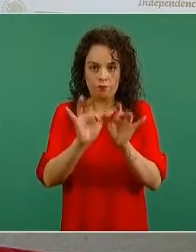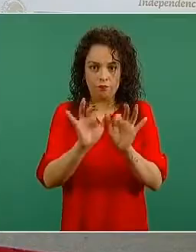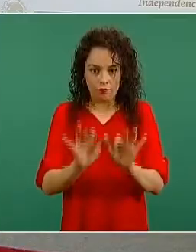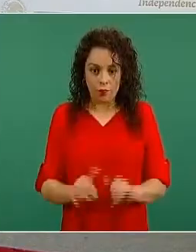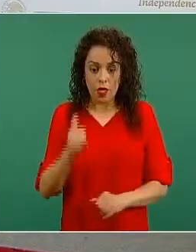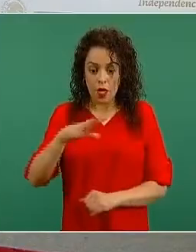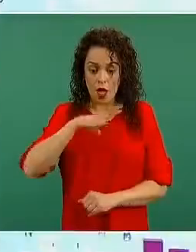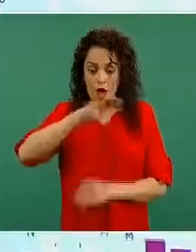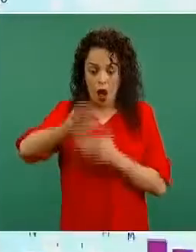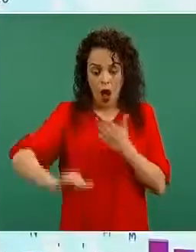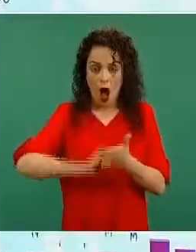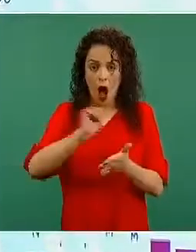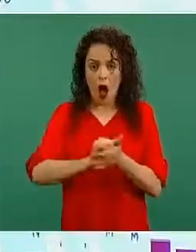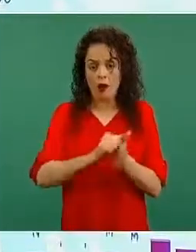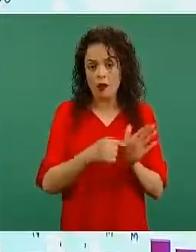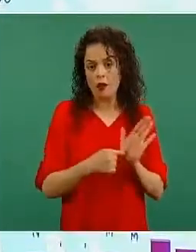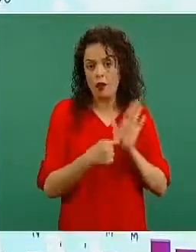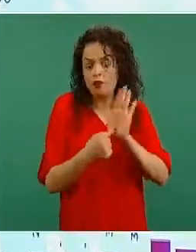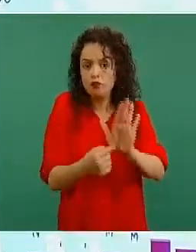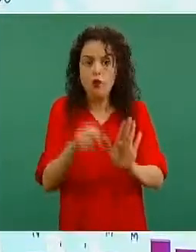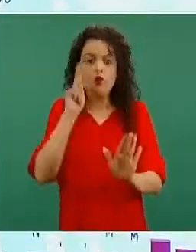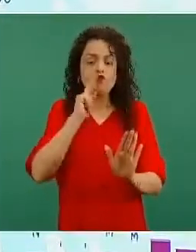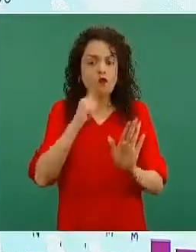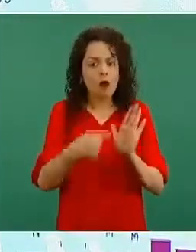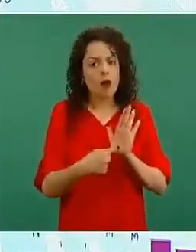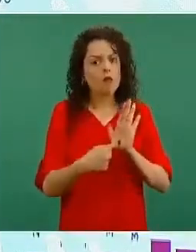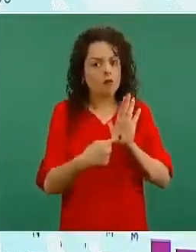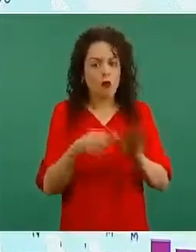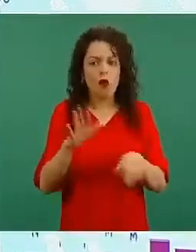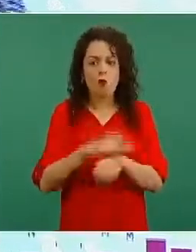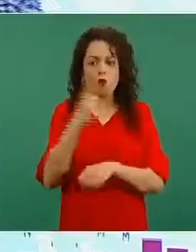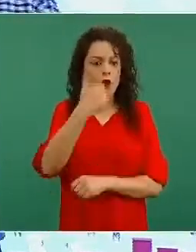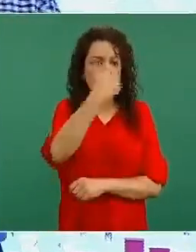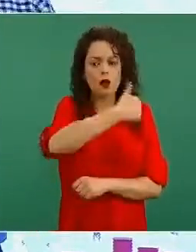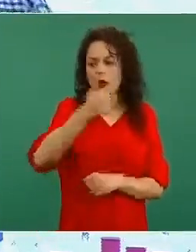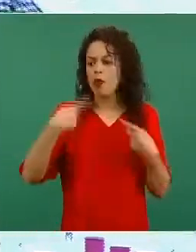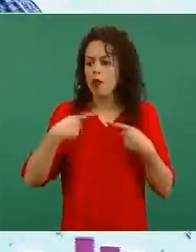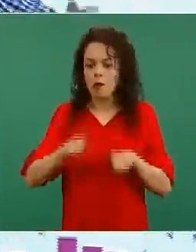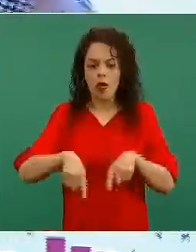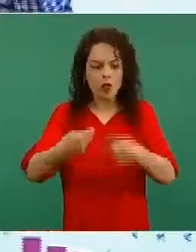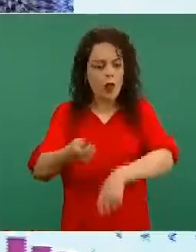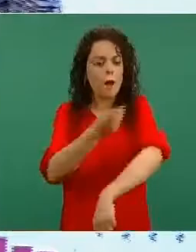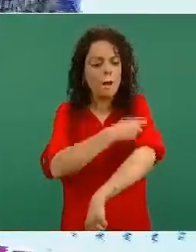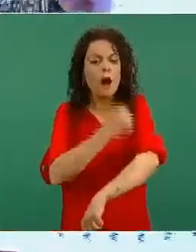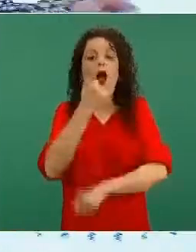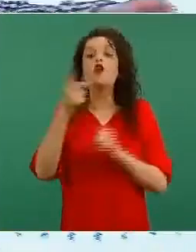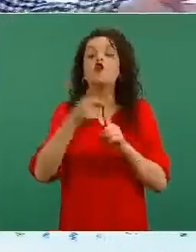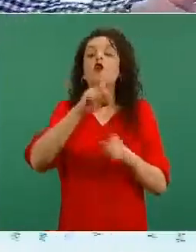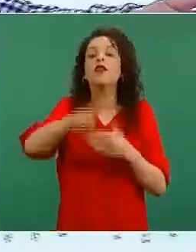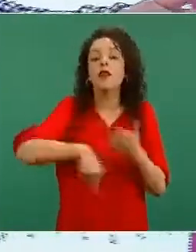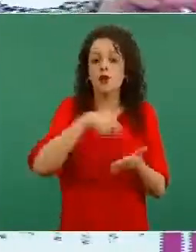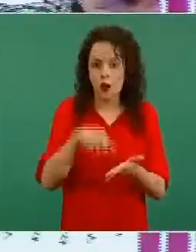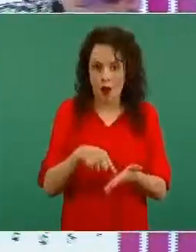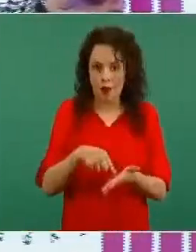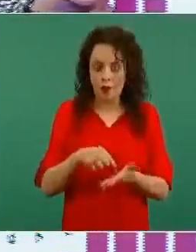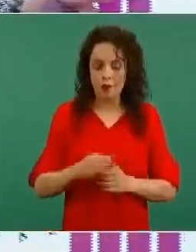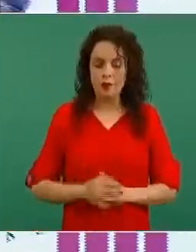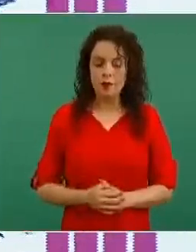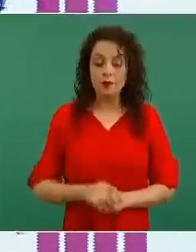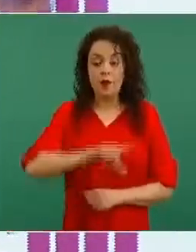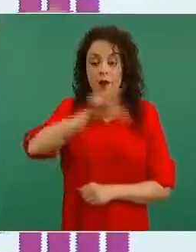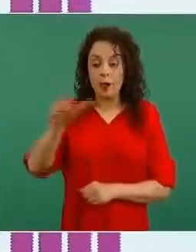del expediente documental de por qué se vacunó a cada persona y en dónde. En los siguientes días se